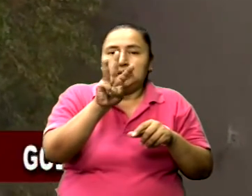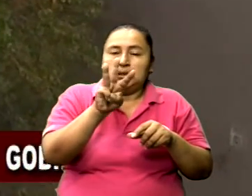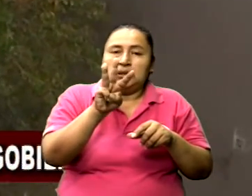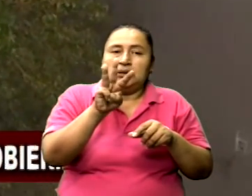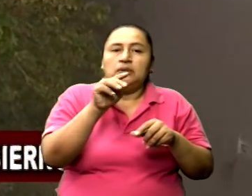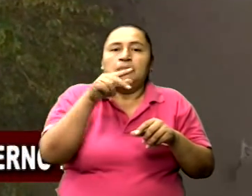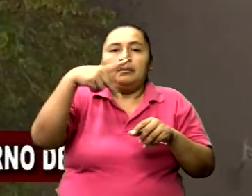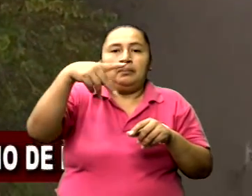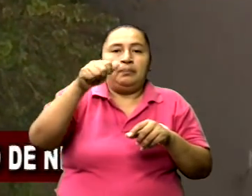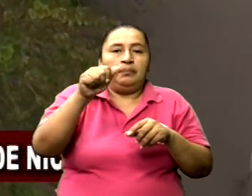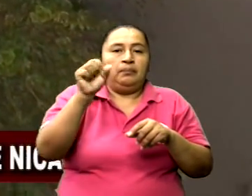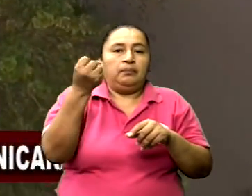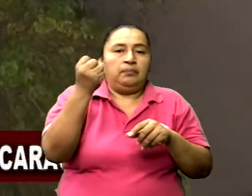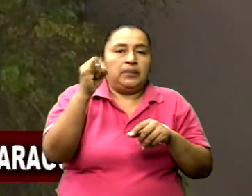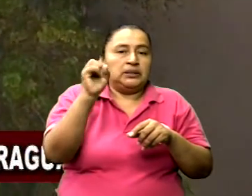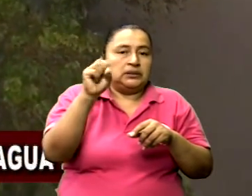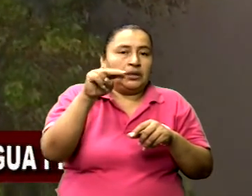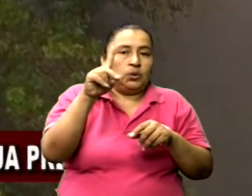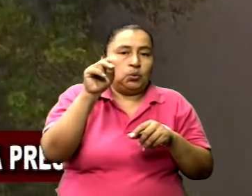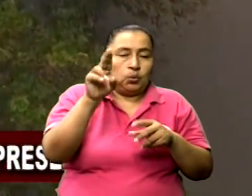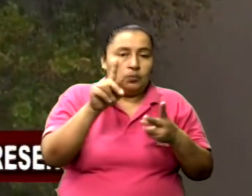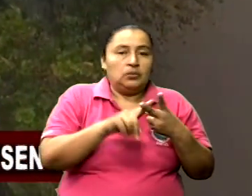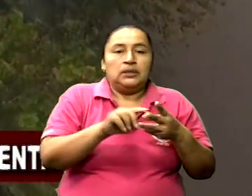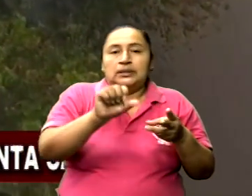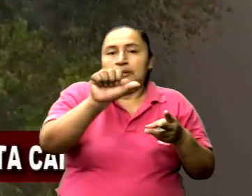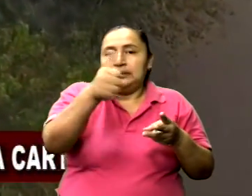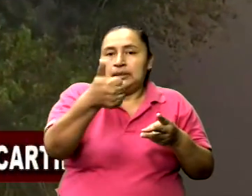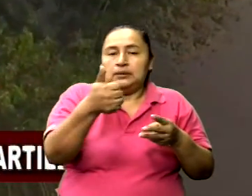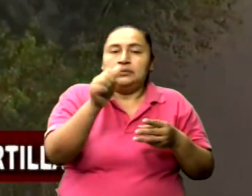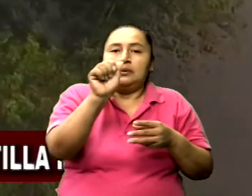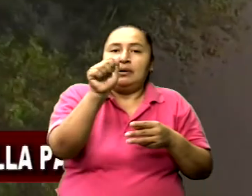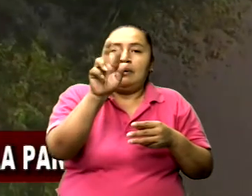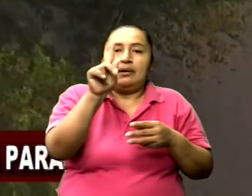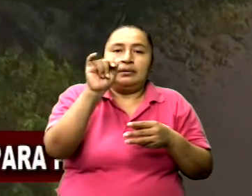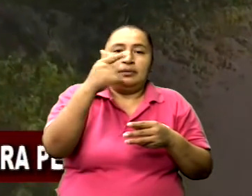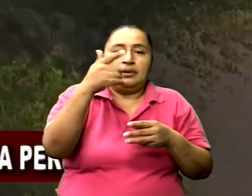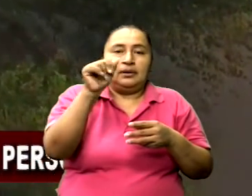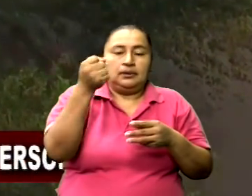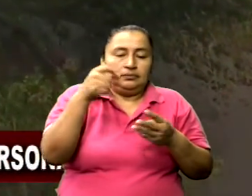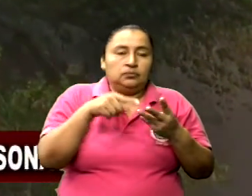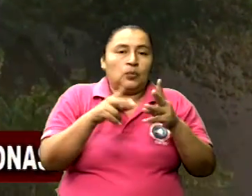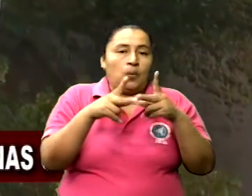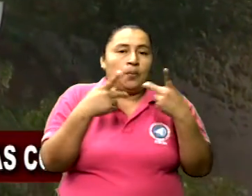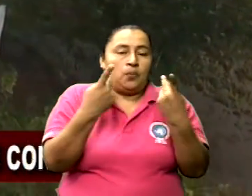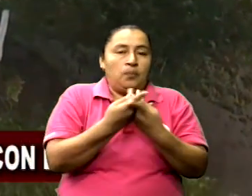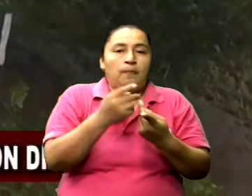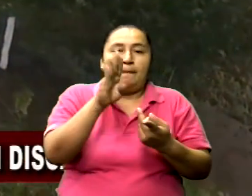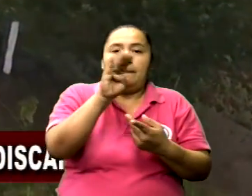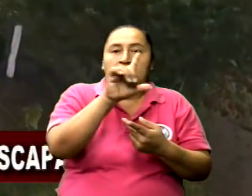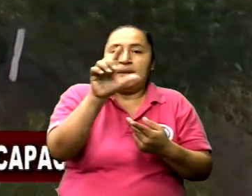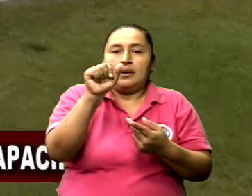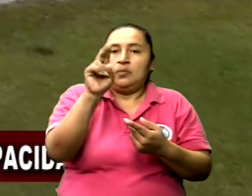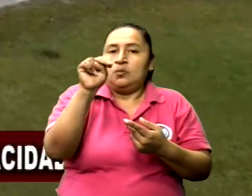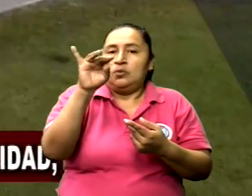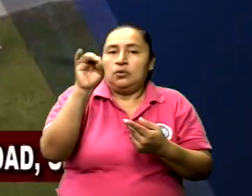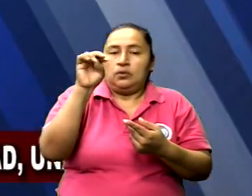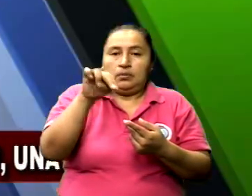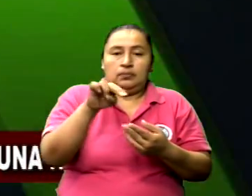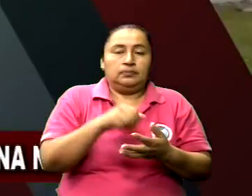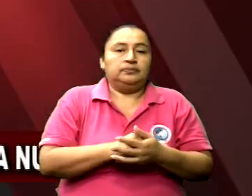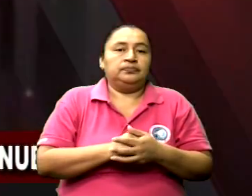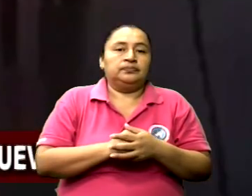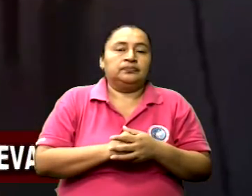en Paysandú y 6% en Artigas, en la localidad de Bella Unión.